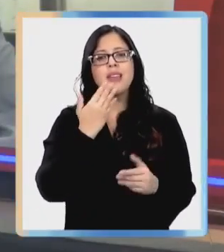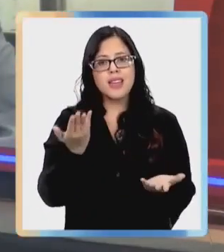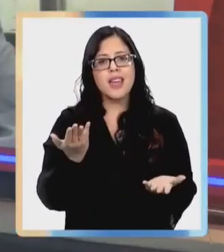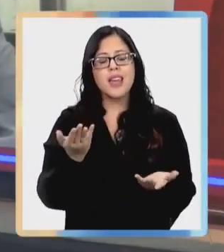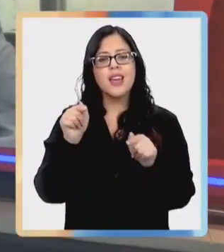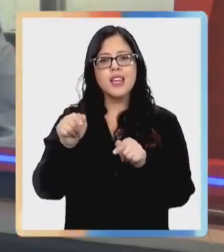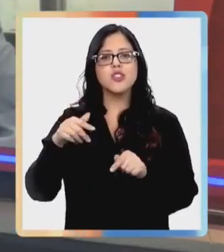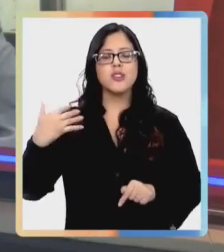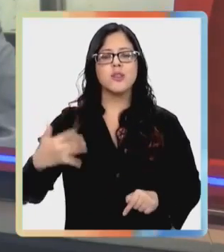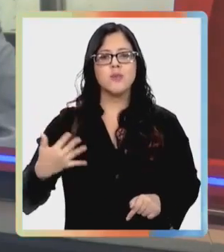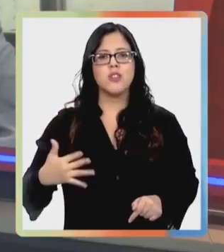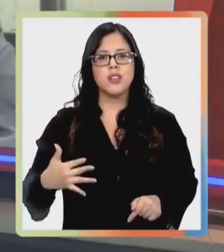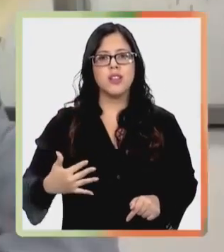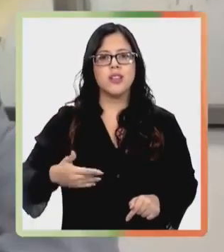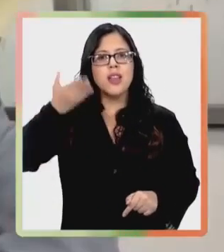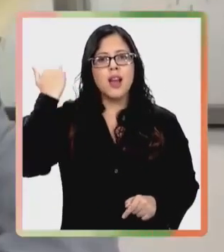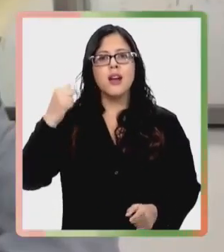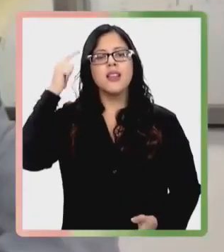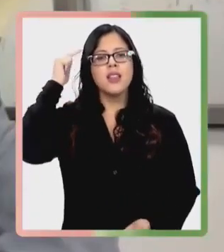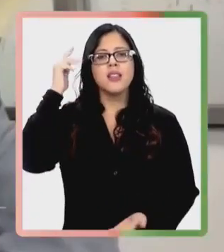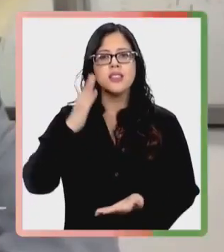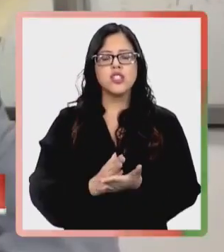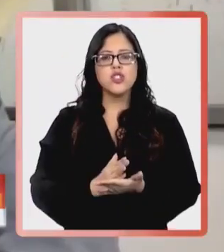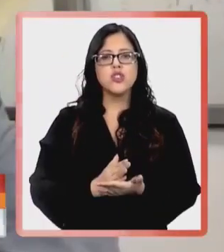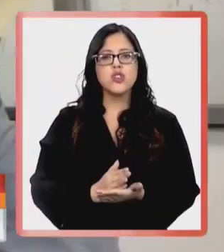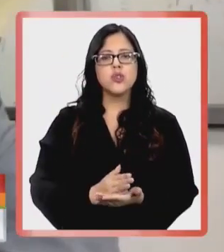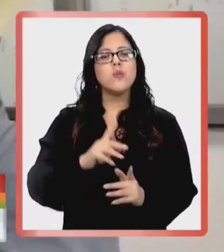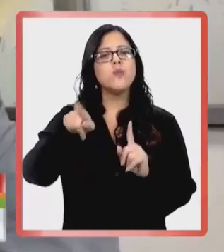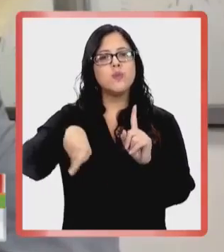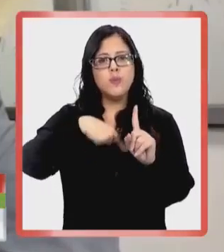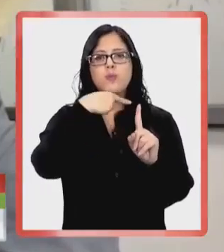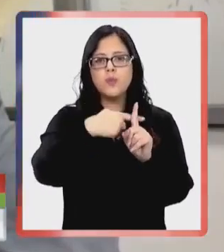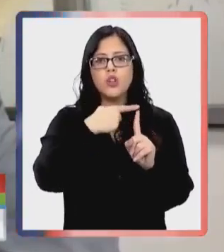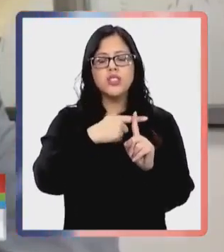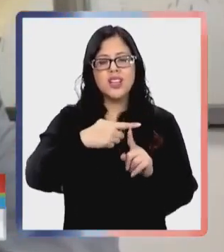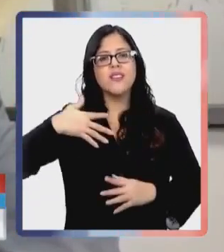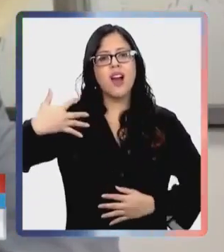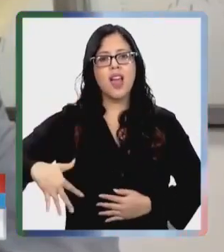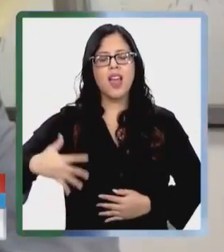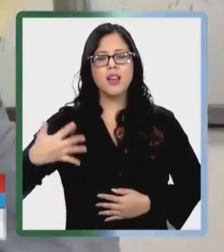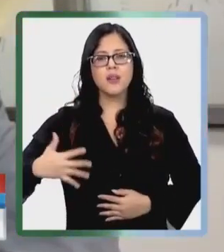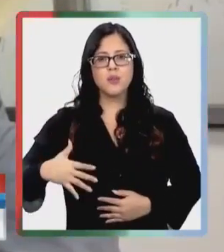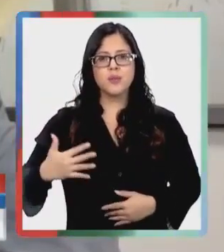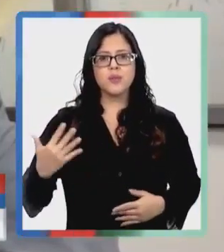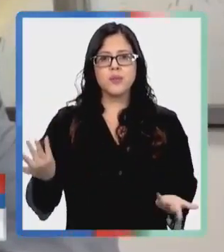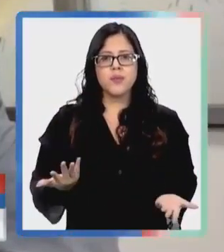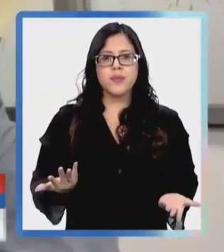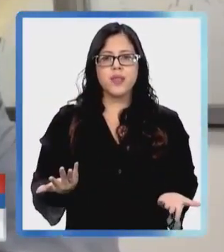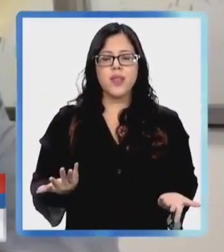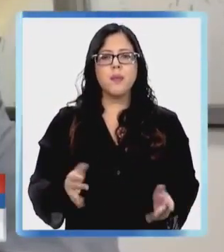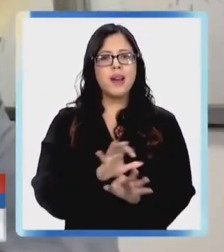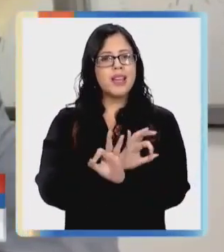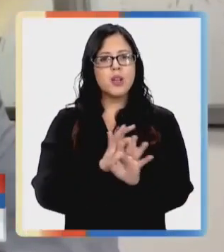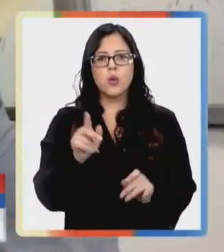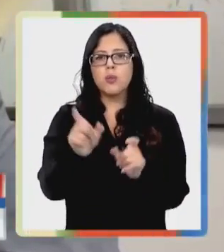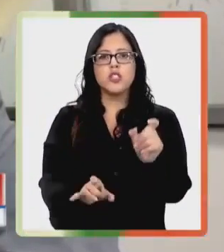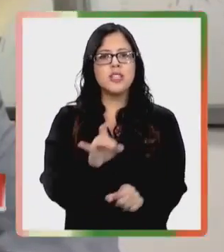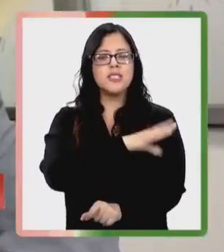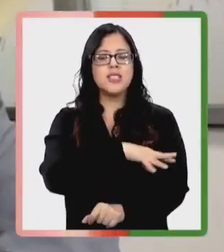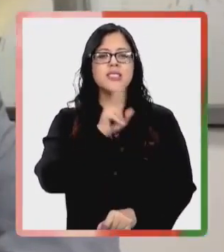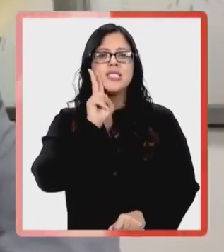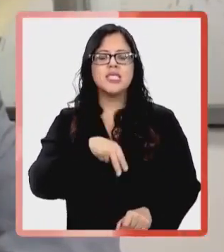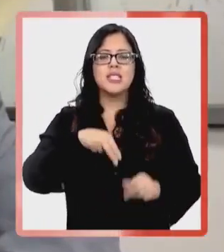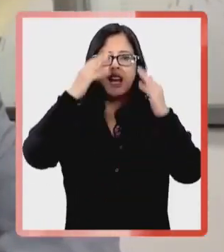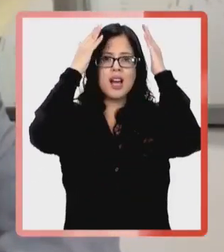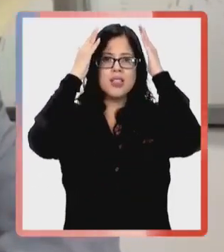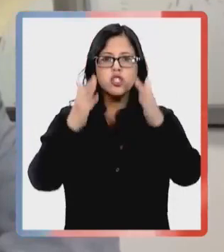también hay que reconocerlo que fue una medida muy, muy positiva y muy importante para que ningún chileno